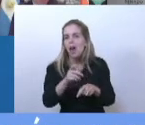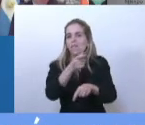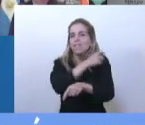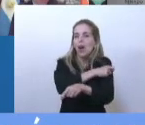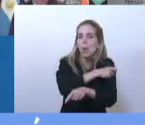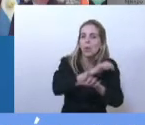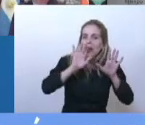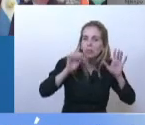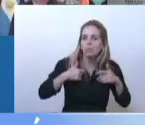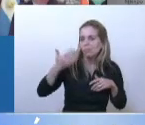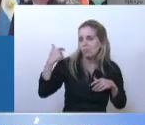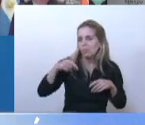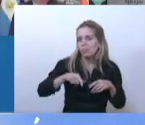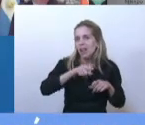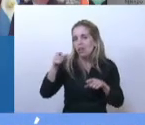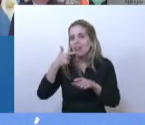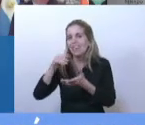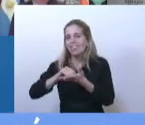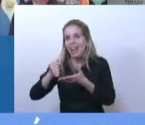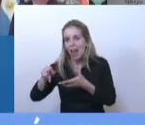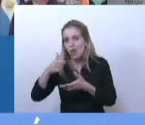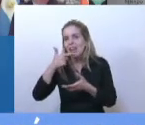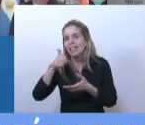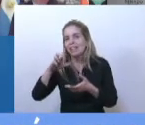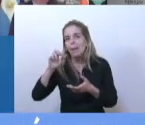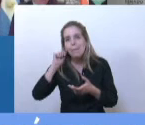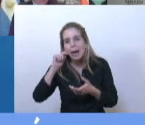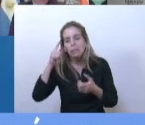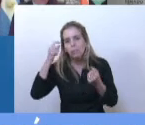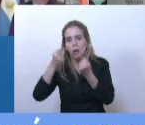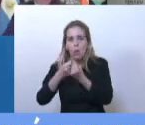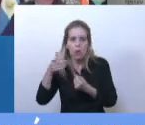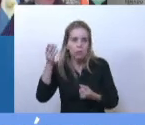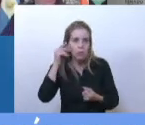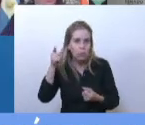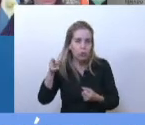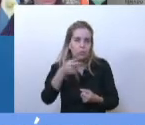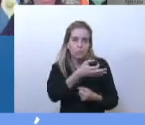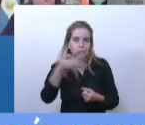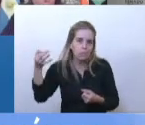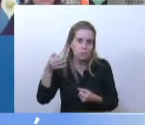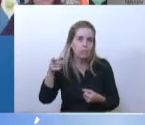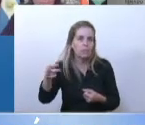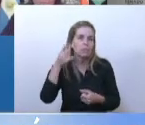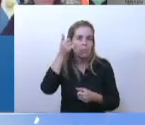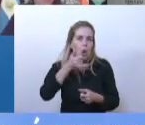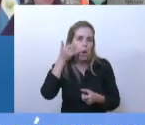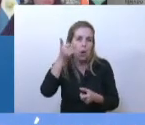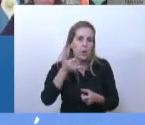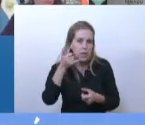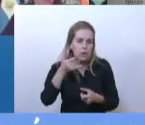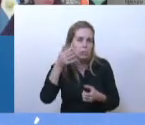la escuchaba la senadora silvia sapag no tengo más que adherir a las sentidas palabras que expresó